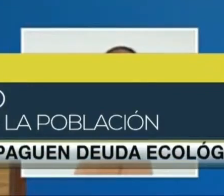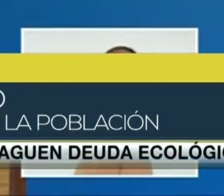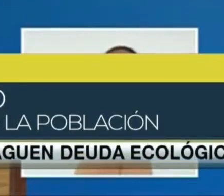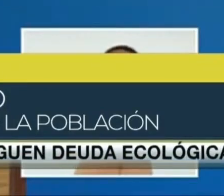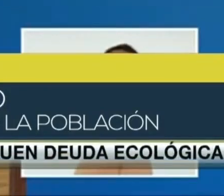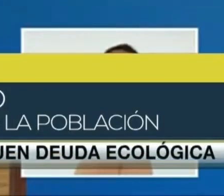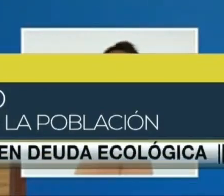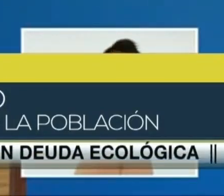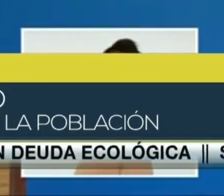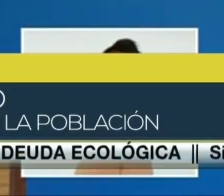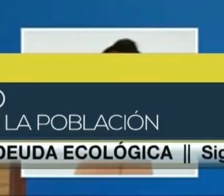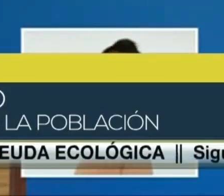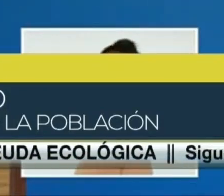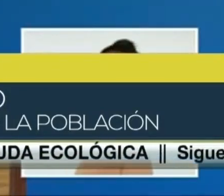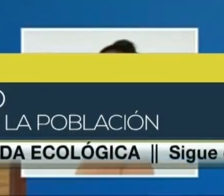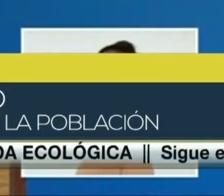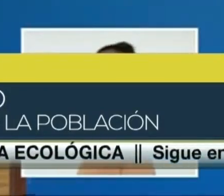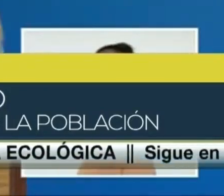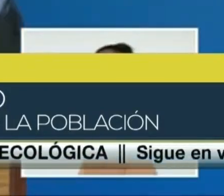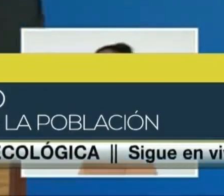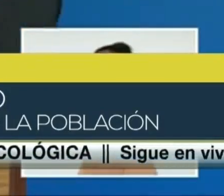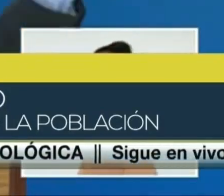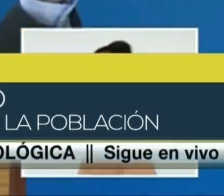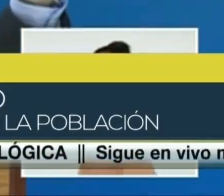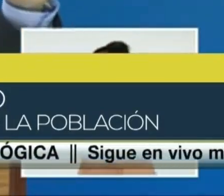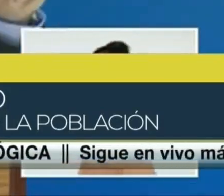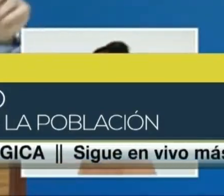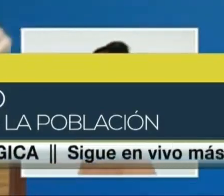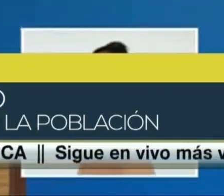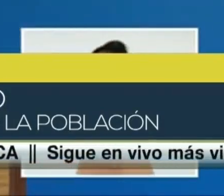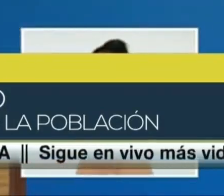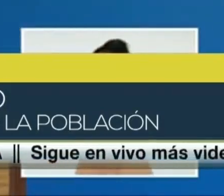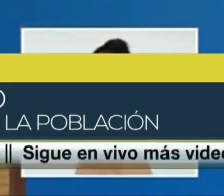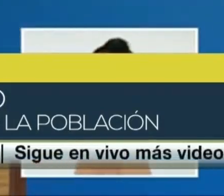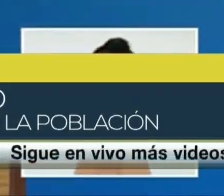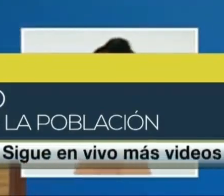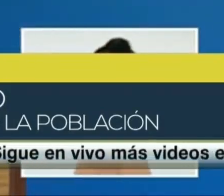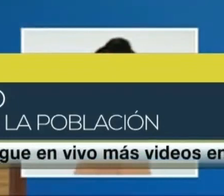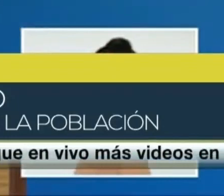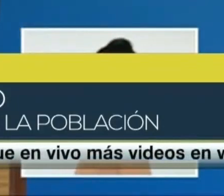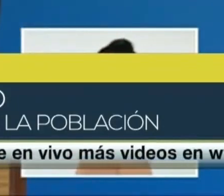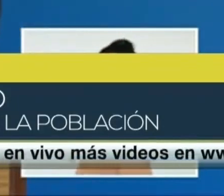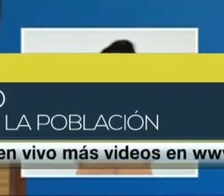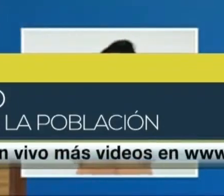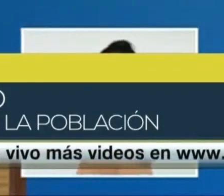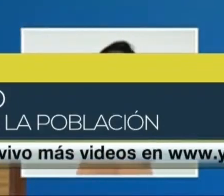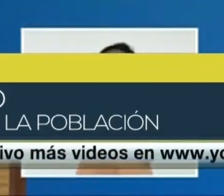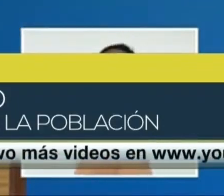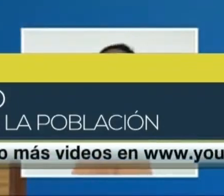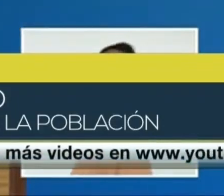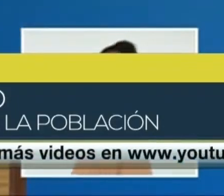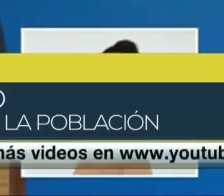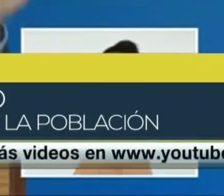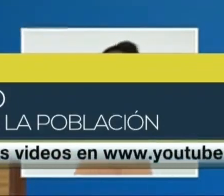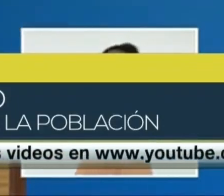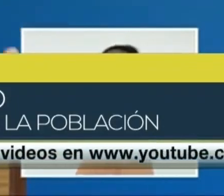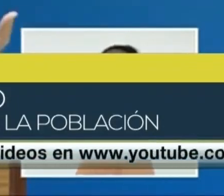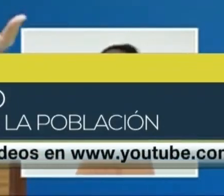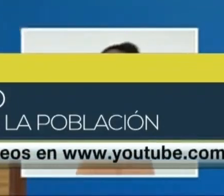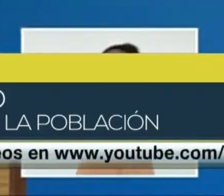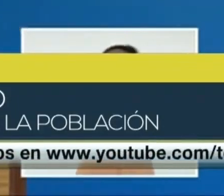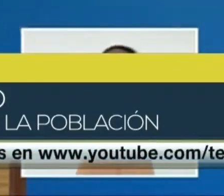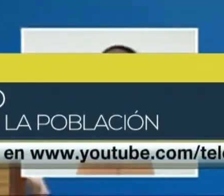trimestre a las remesas familiares. Fue aquel el que suspendió las remesas no familiares, es